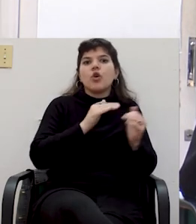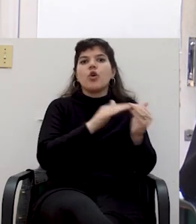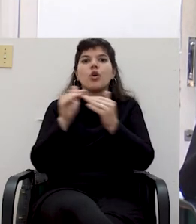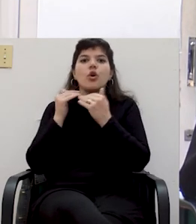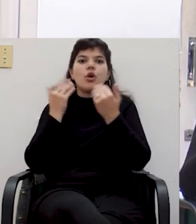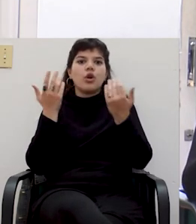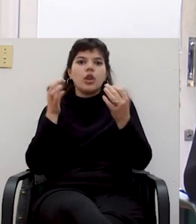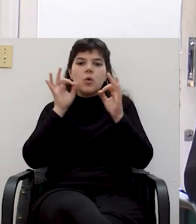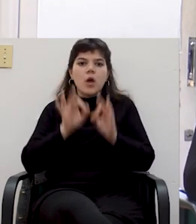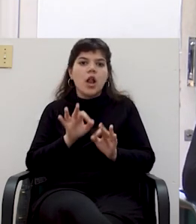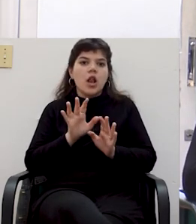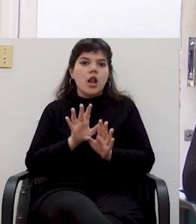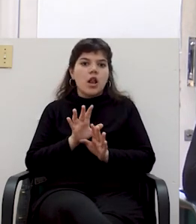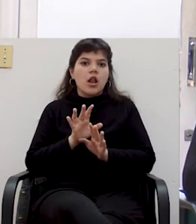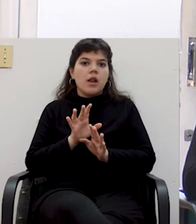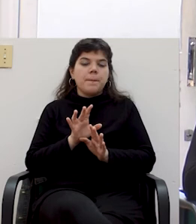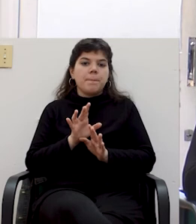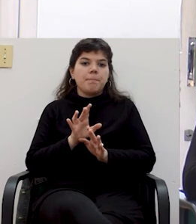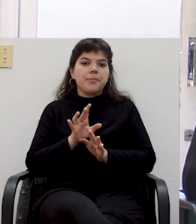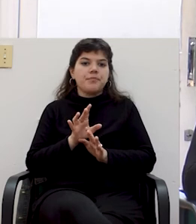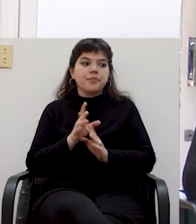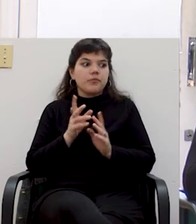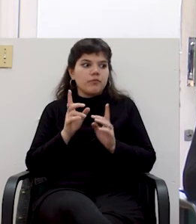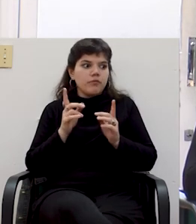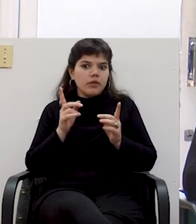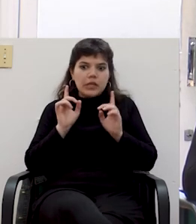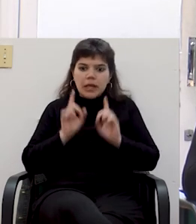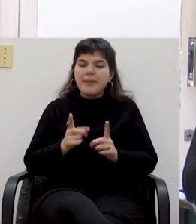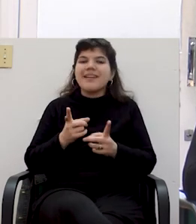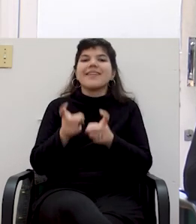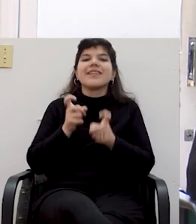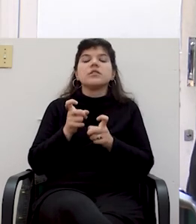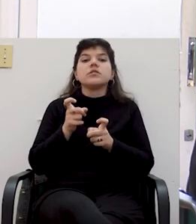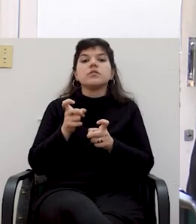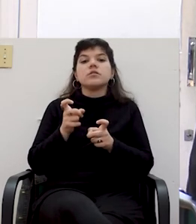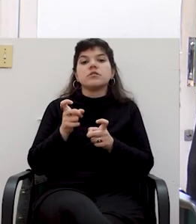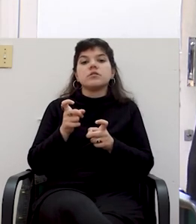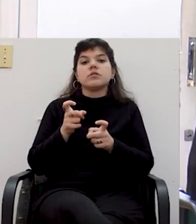igualdad de condición, ¿sí? La necesidad